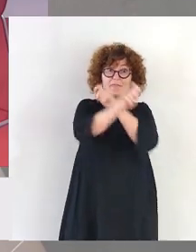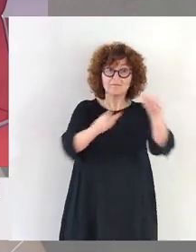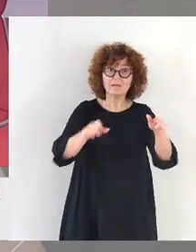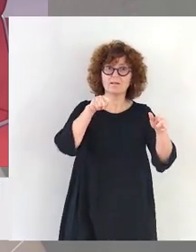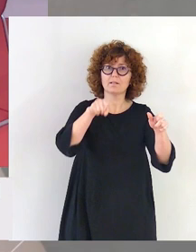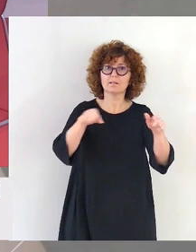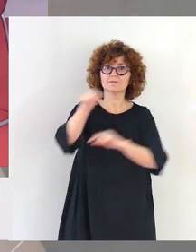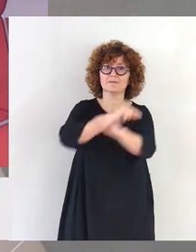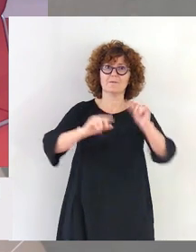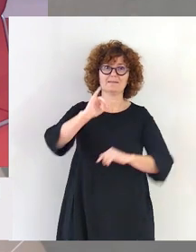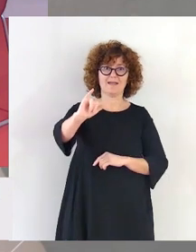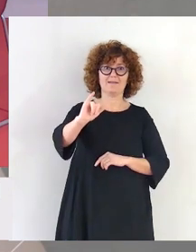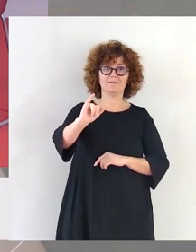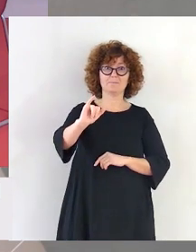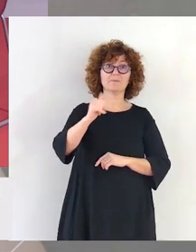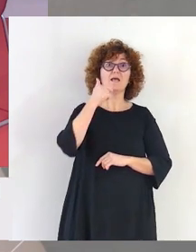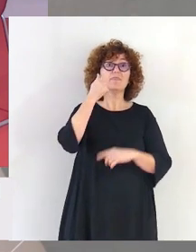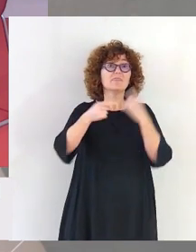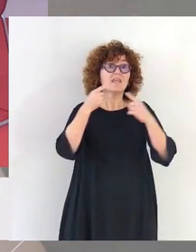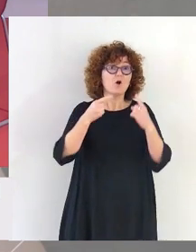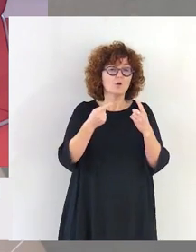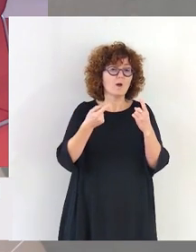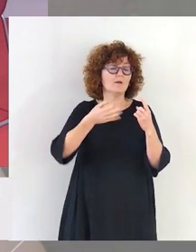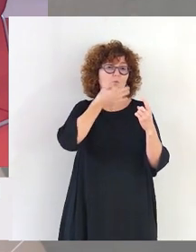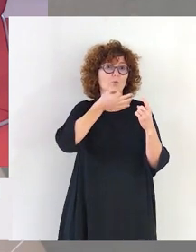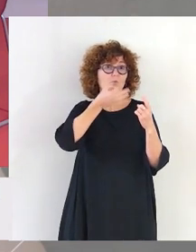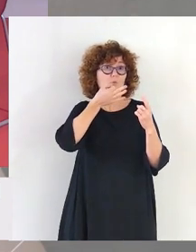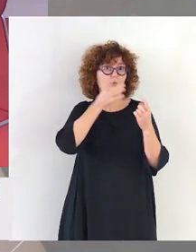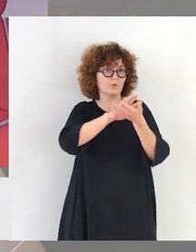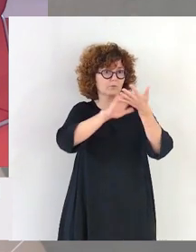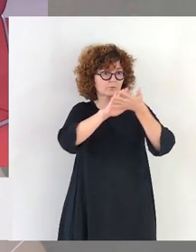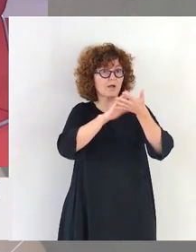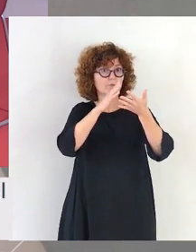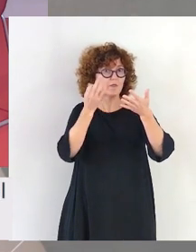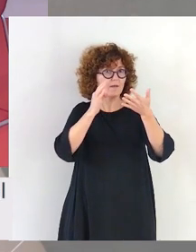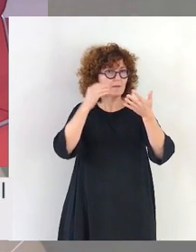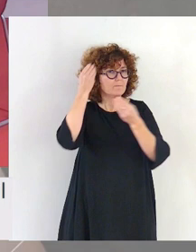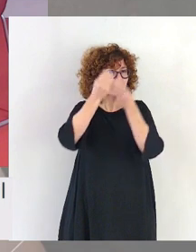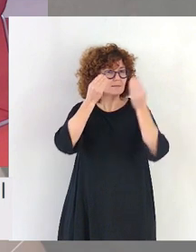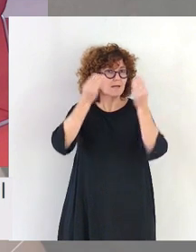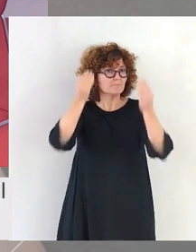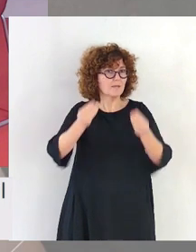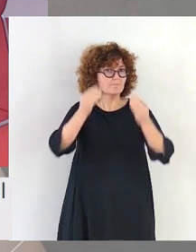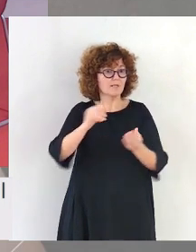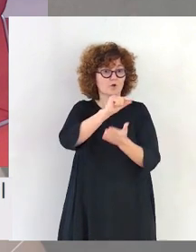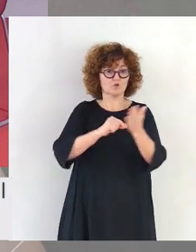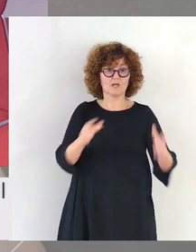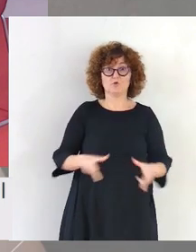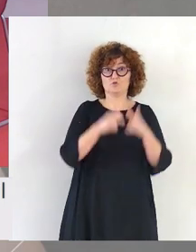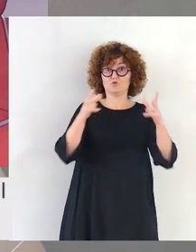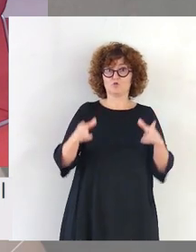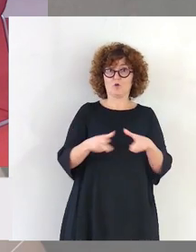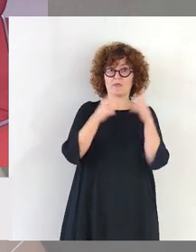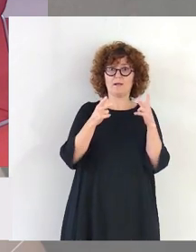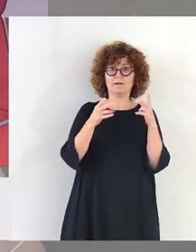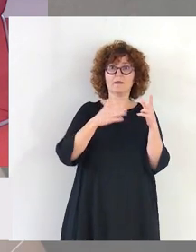este tipo de debates digo todo esto porque esto supone repensar efectivamente ese contrato social en el que se fundan nuestras sociedades